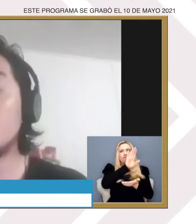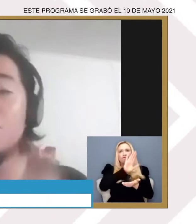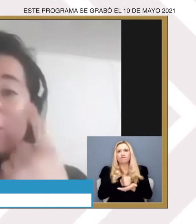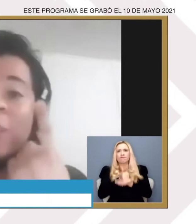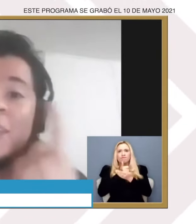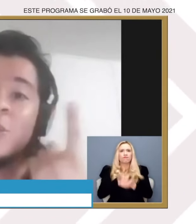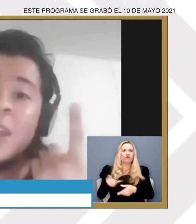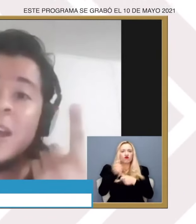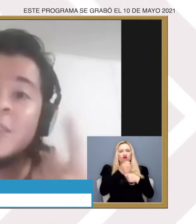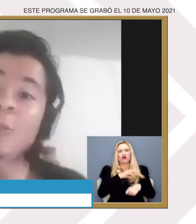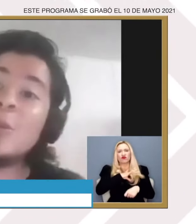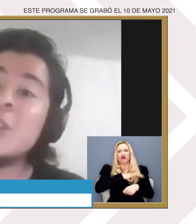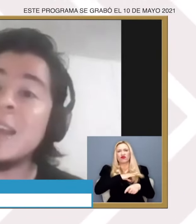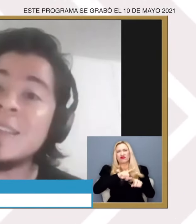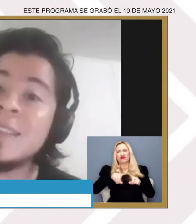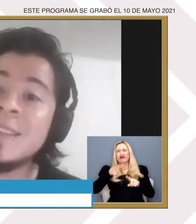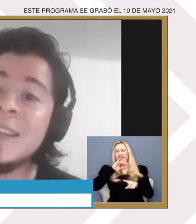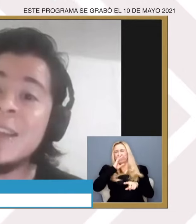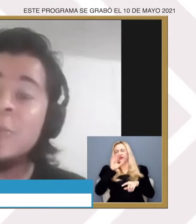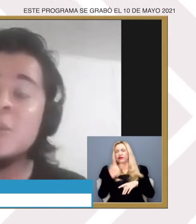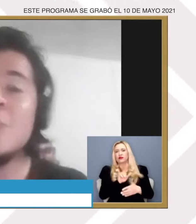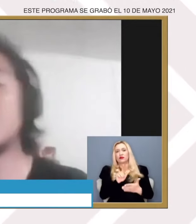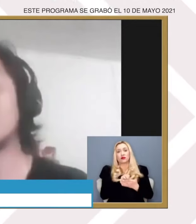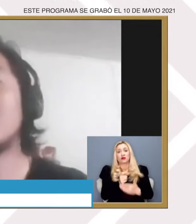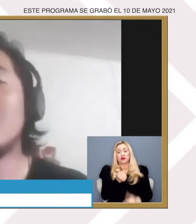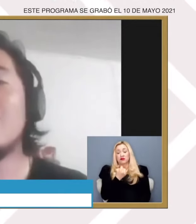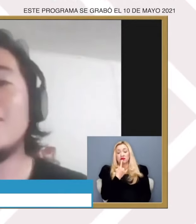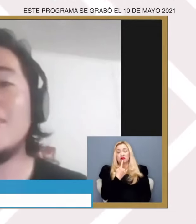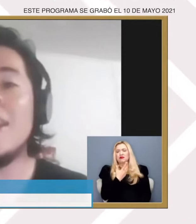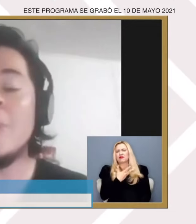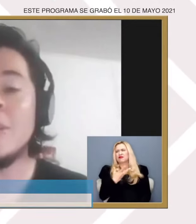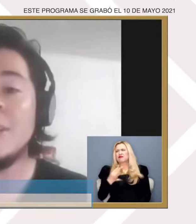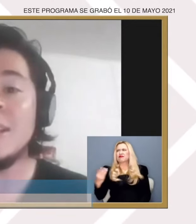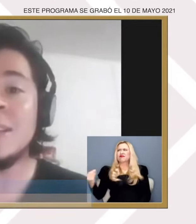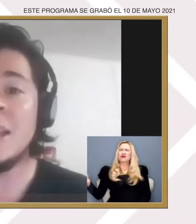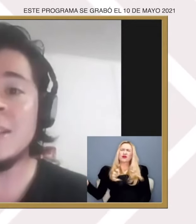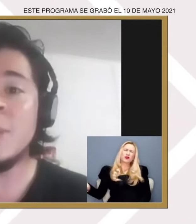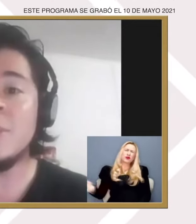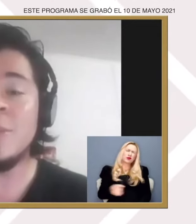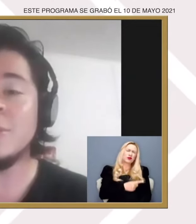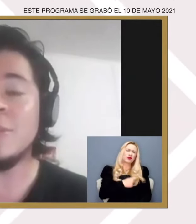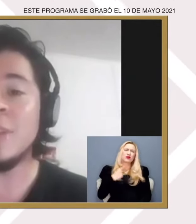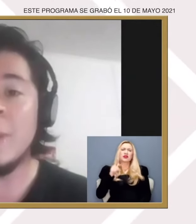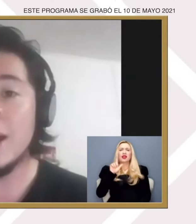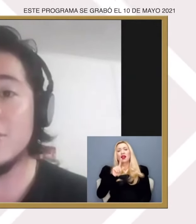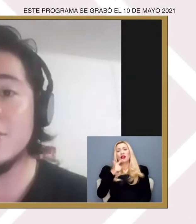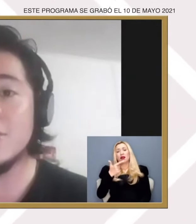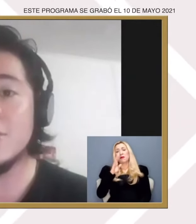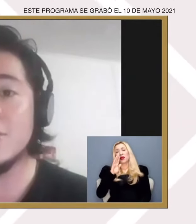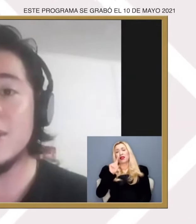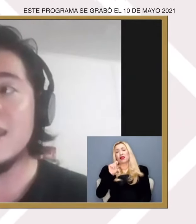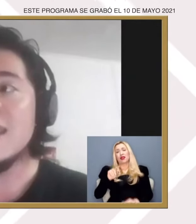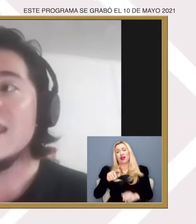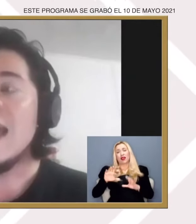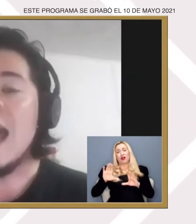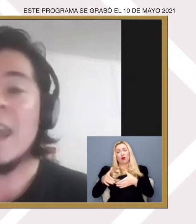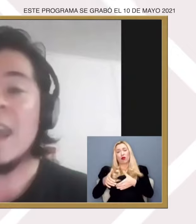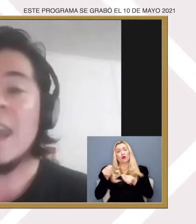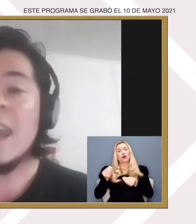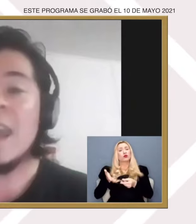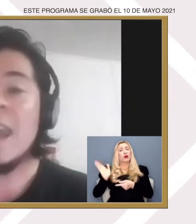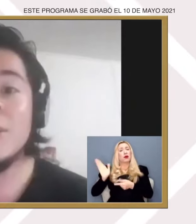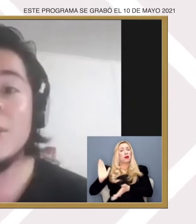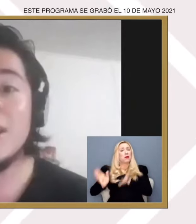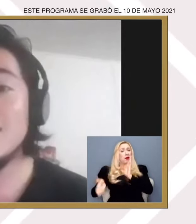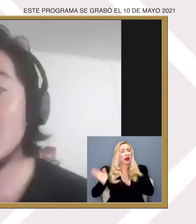no es solo una historia, son muchas personas LGBT y personas trans perdimos nuestros trabajos, al igual que